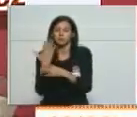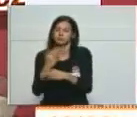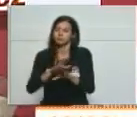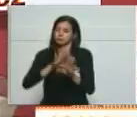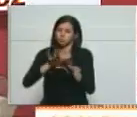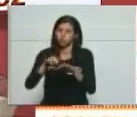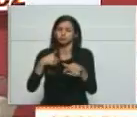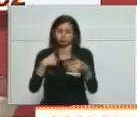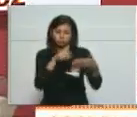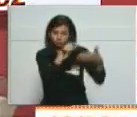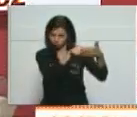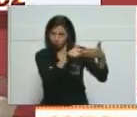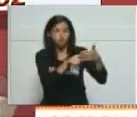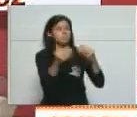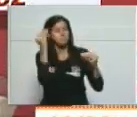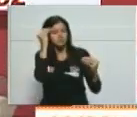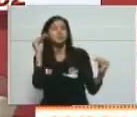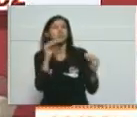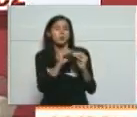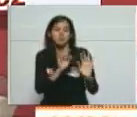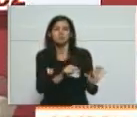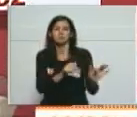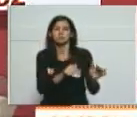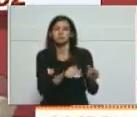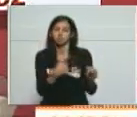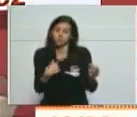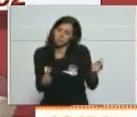aquí y le agregaría otras cosas.